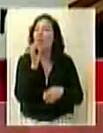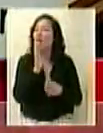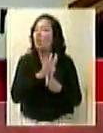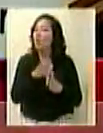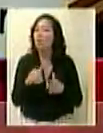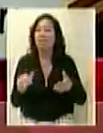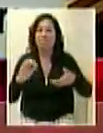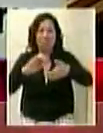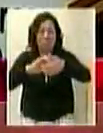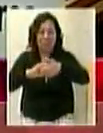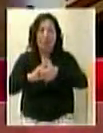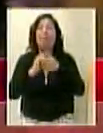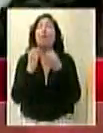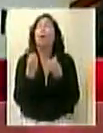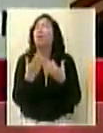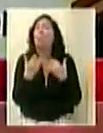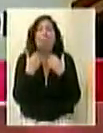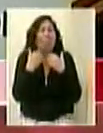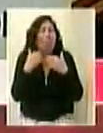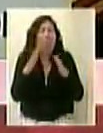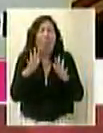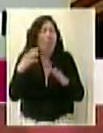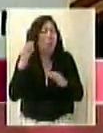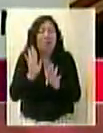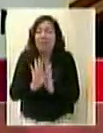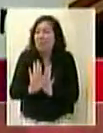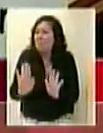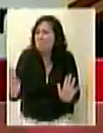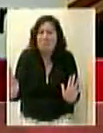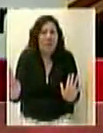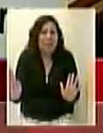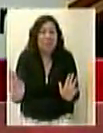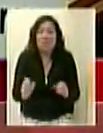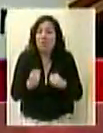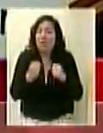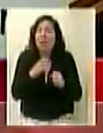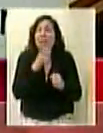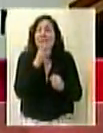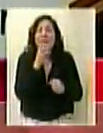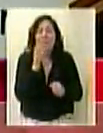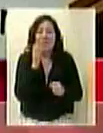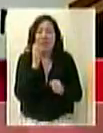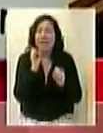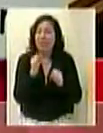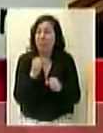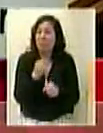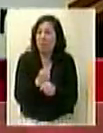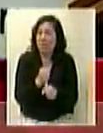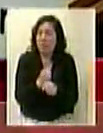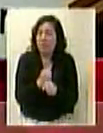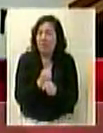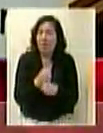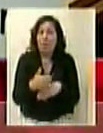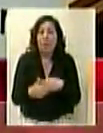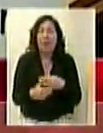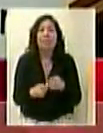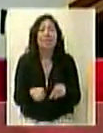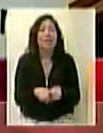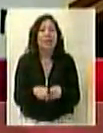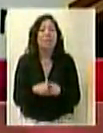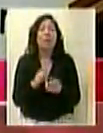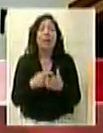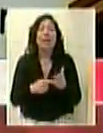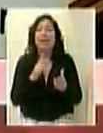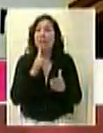nos agarramos de la mano porque no interesa los tintes políticos. Si vamos a luchar por las mujeres, si vamos a luchar por el género, tenemos que